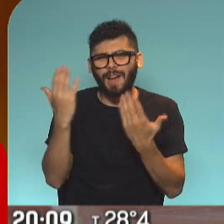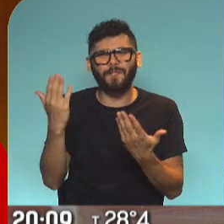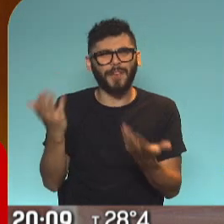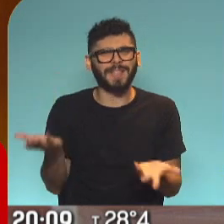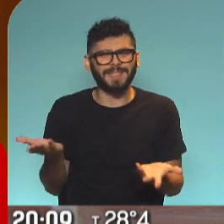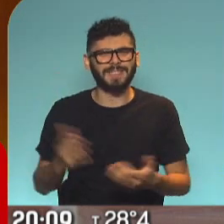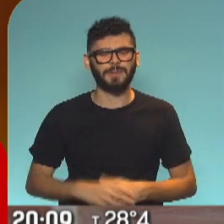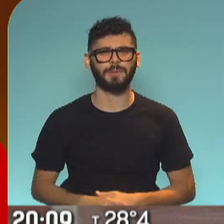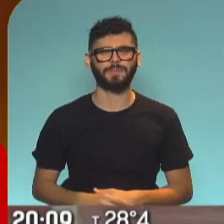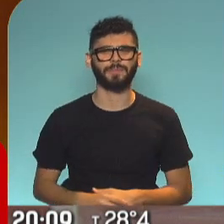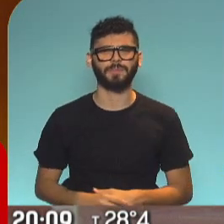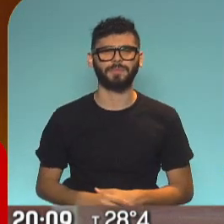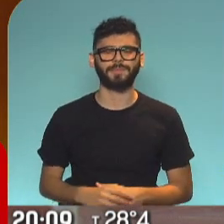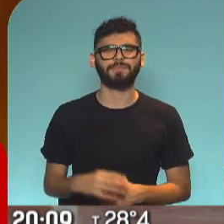realmente.